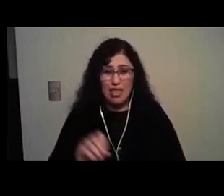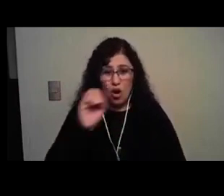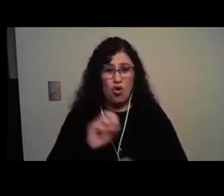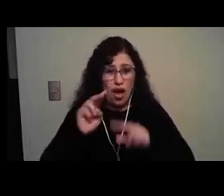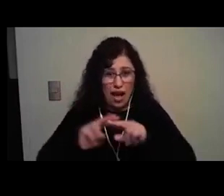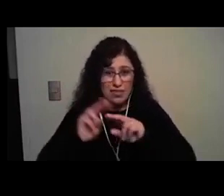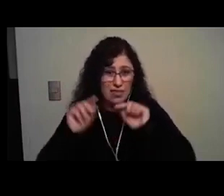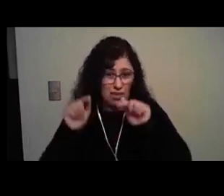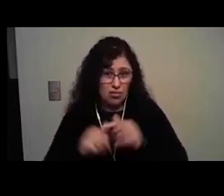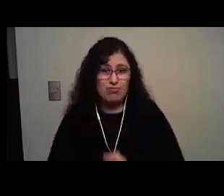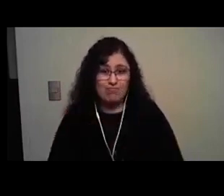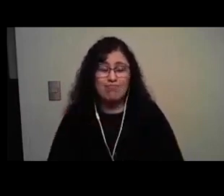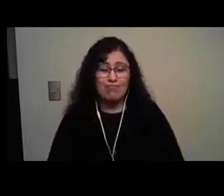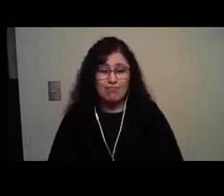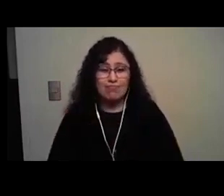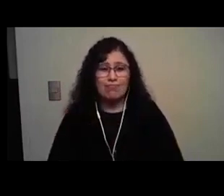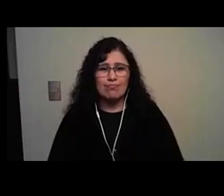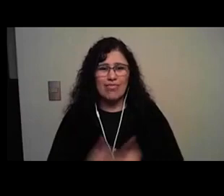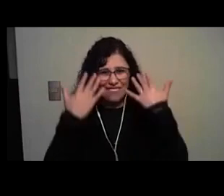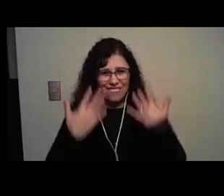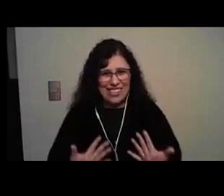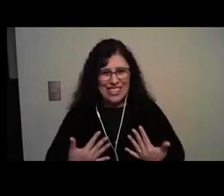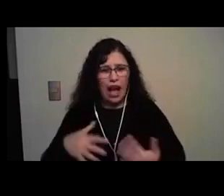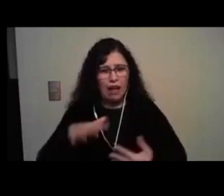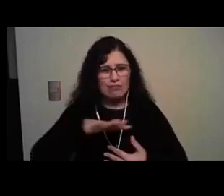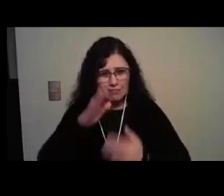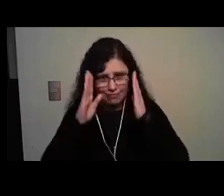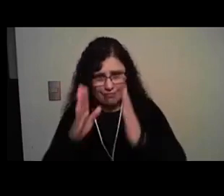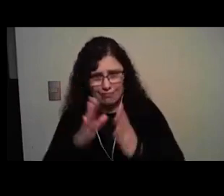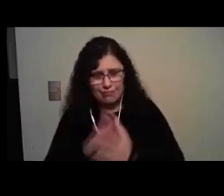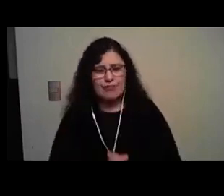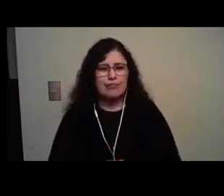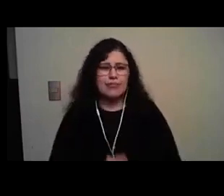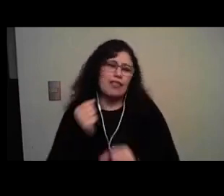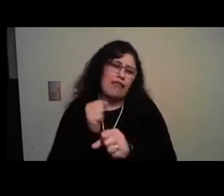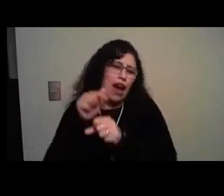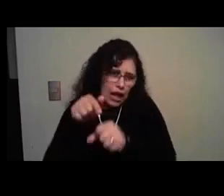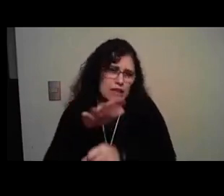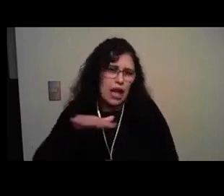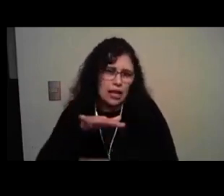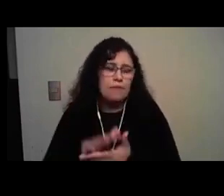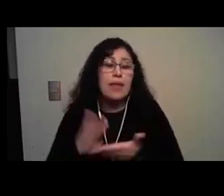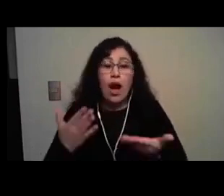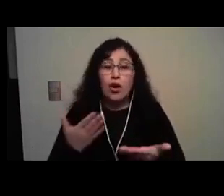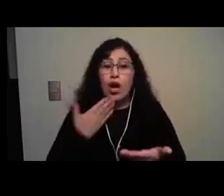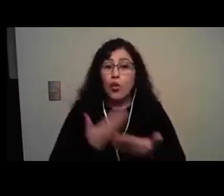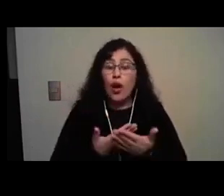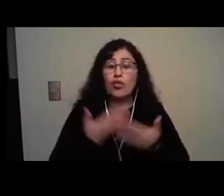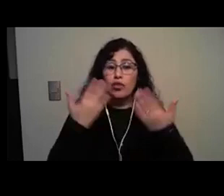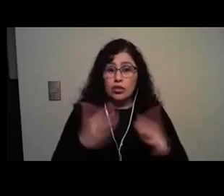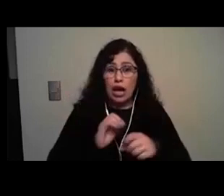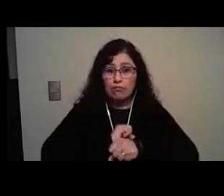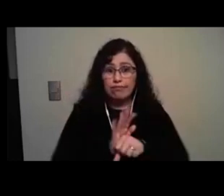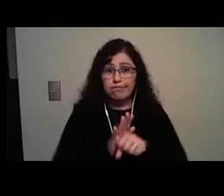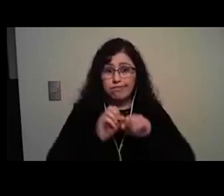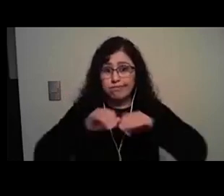hacemos los terapeutas que nos dedicamos al área física, ¿ok? Ahora, en algún momento cuando pase ya la pandemia vamos a